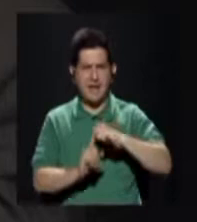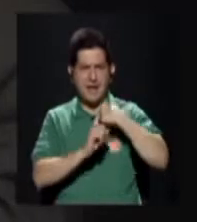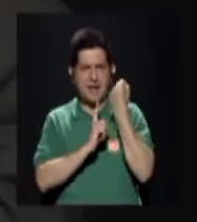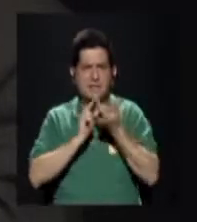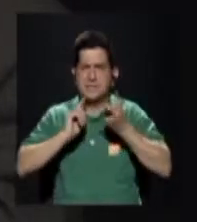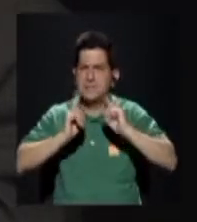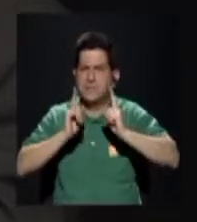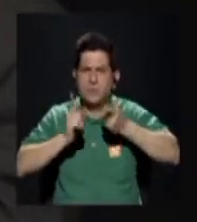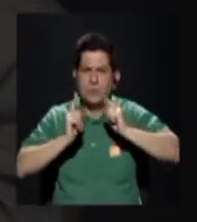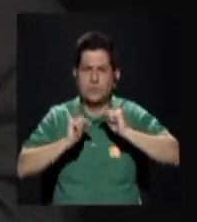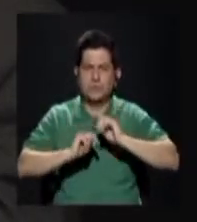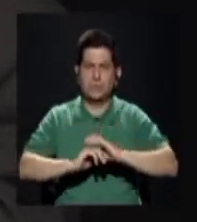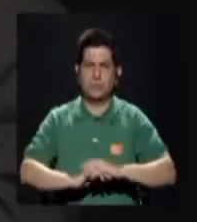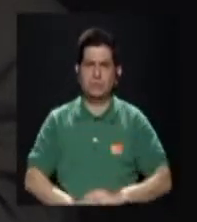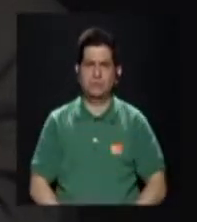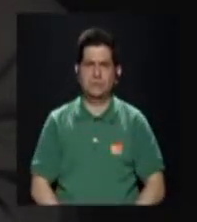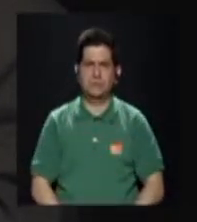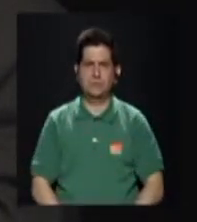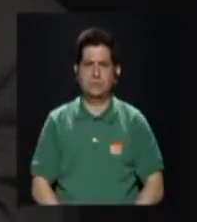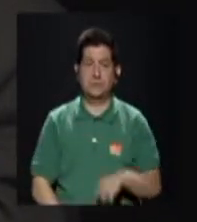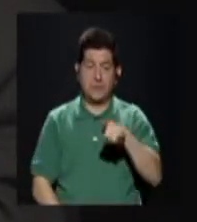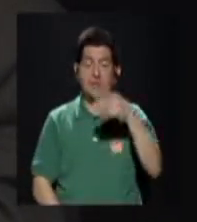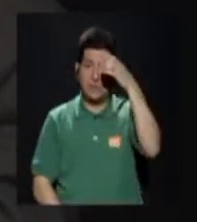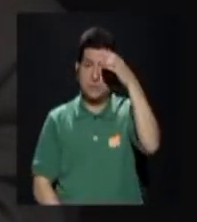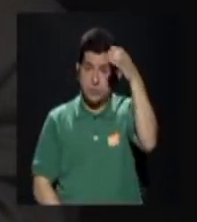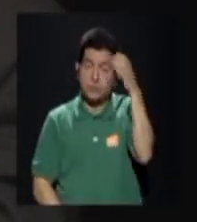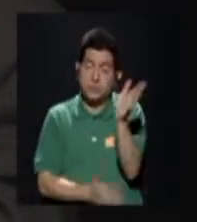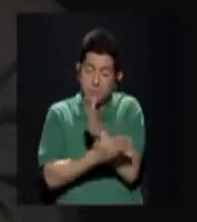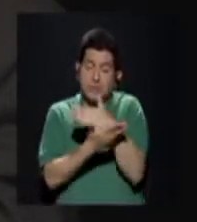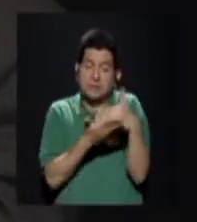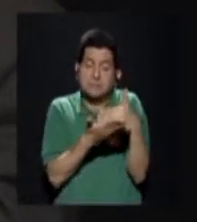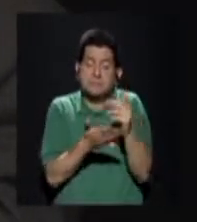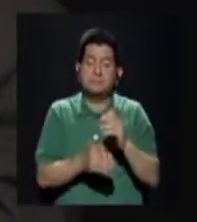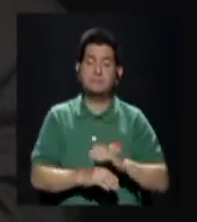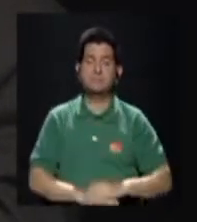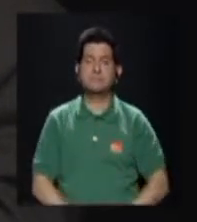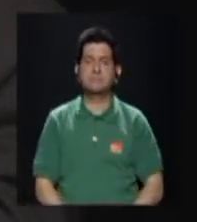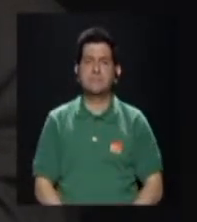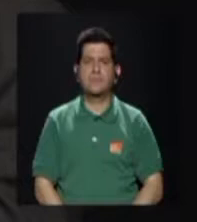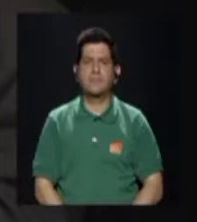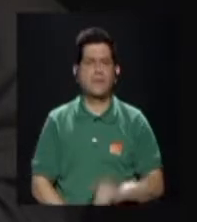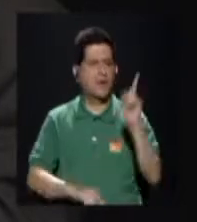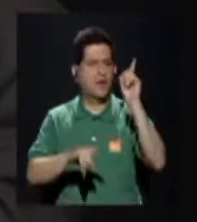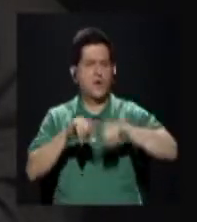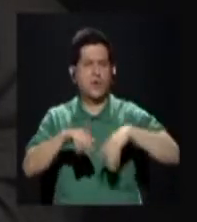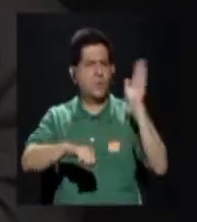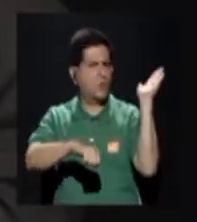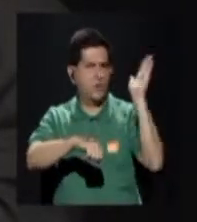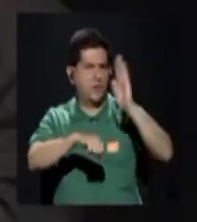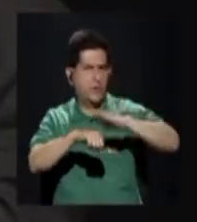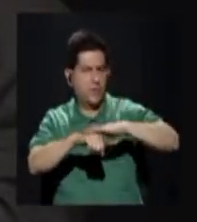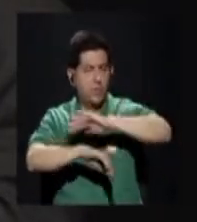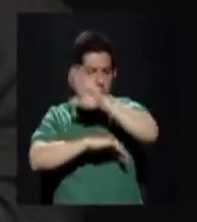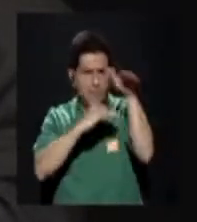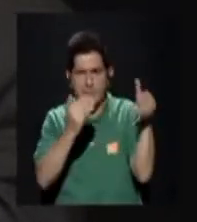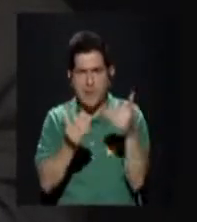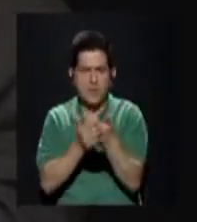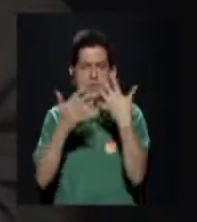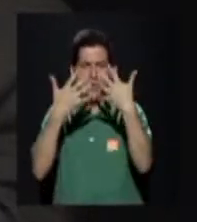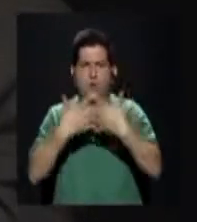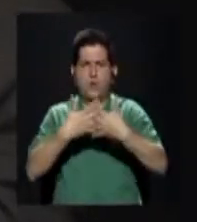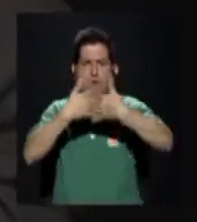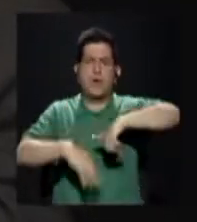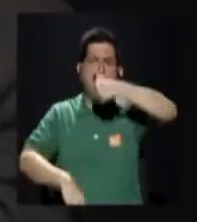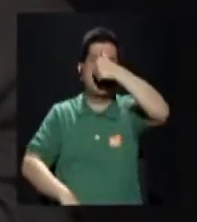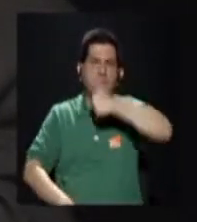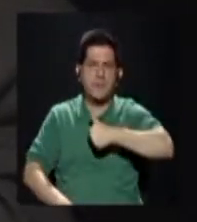asunto. Es un asunto cultural, en parte. No se le puede achacar todo a la empresa